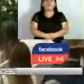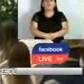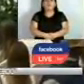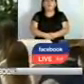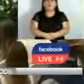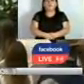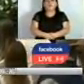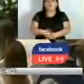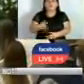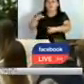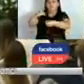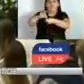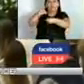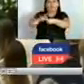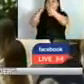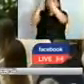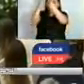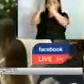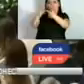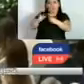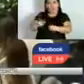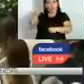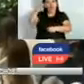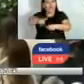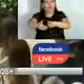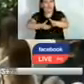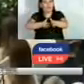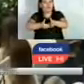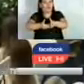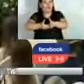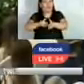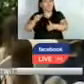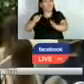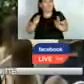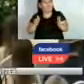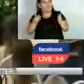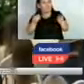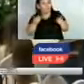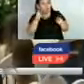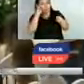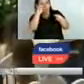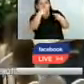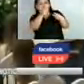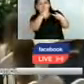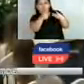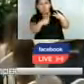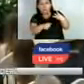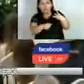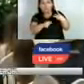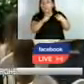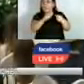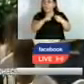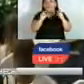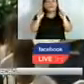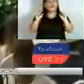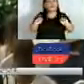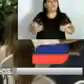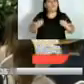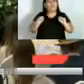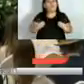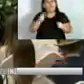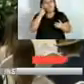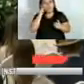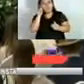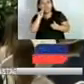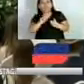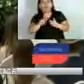escrutinio final con el que vamos a proceder tiene una característica relevante que no podemos dejar de destacar,